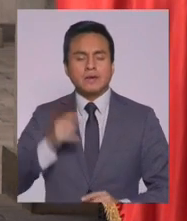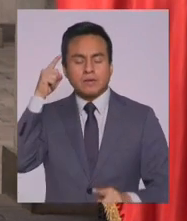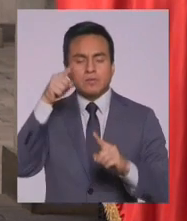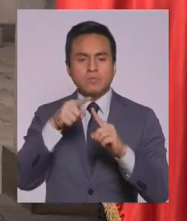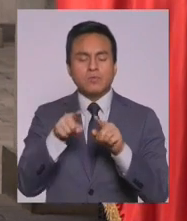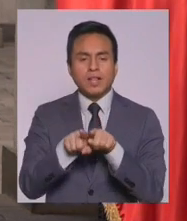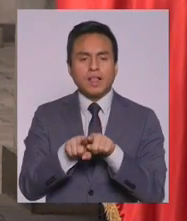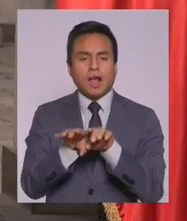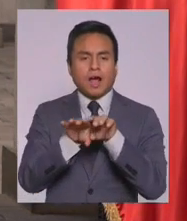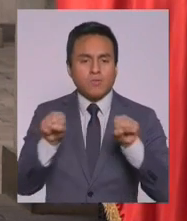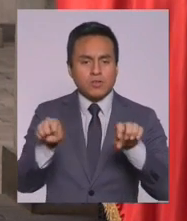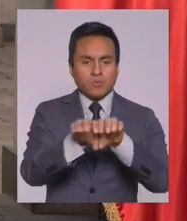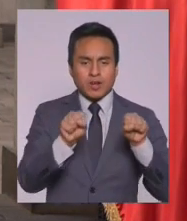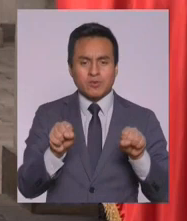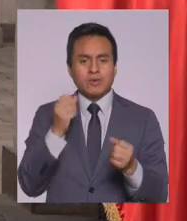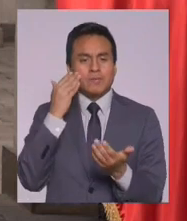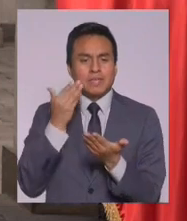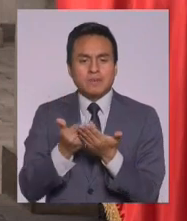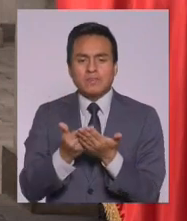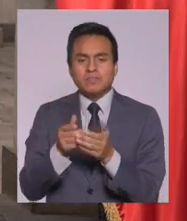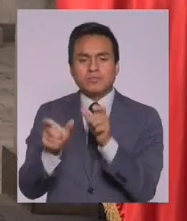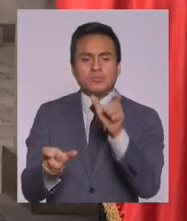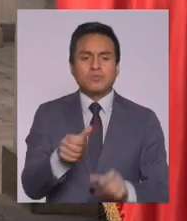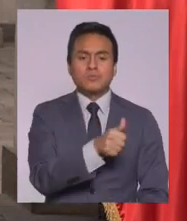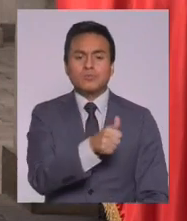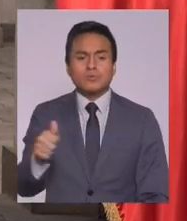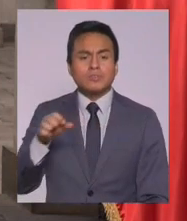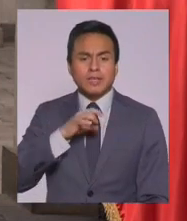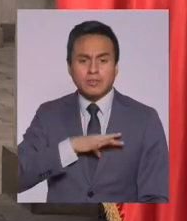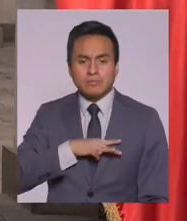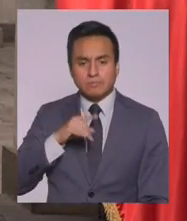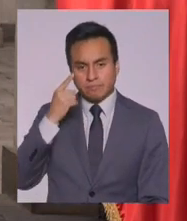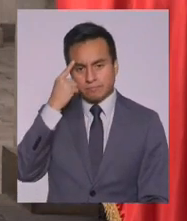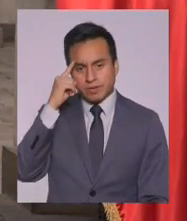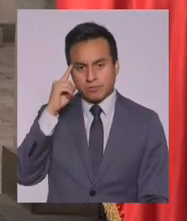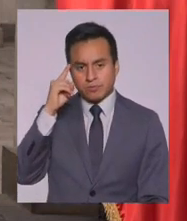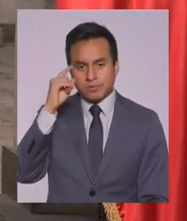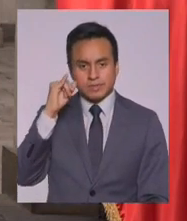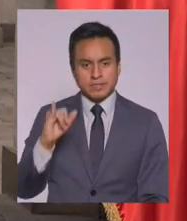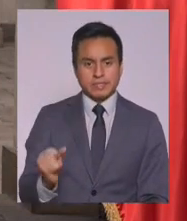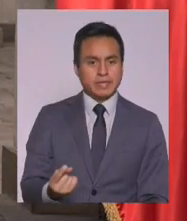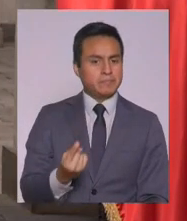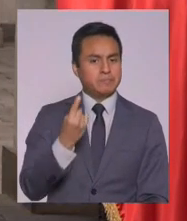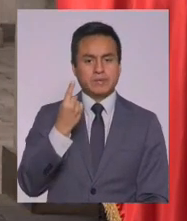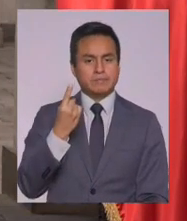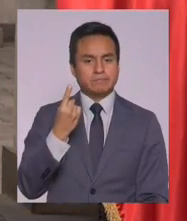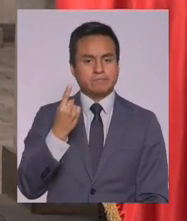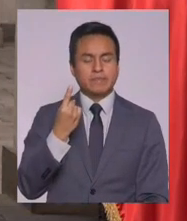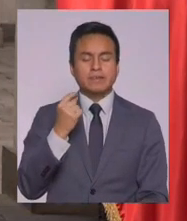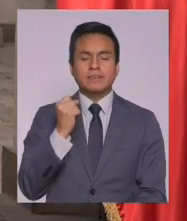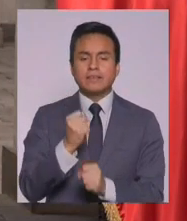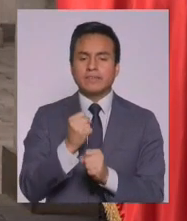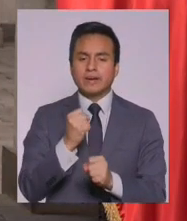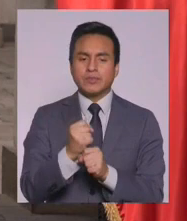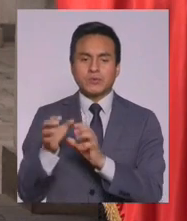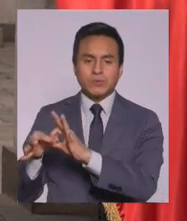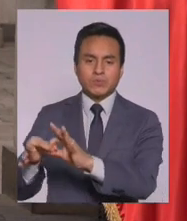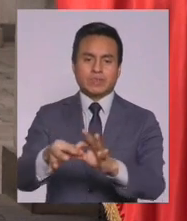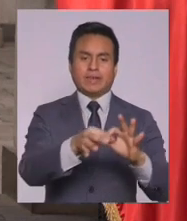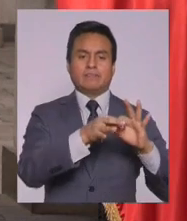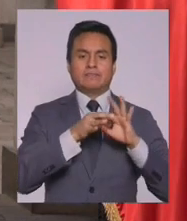buscando acuerdos en beneficio de todos los chilenos, pero siempre, siempre, trabajando con